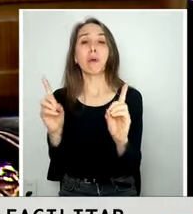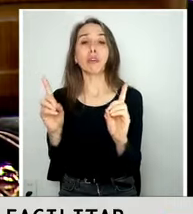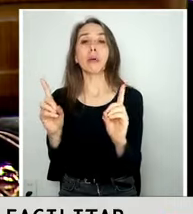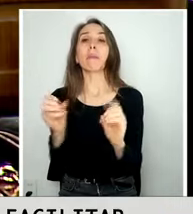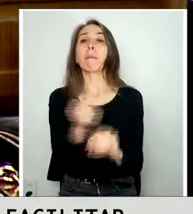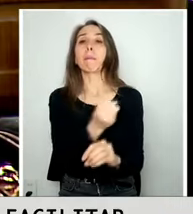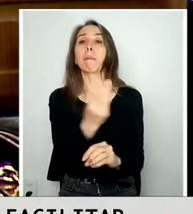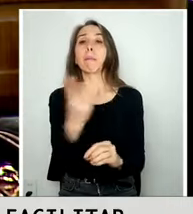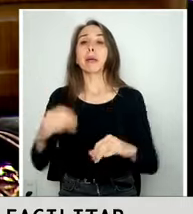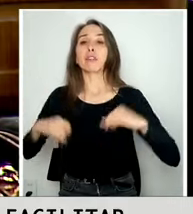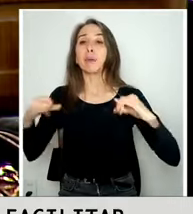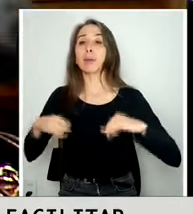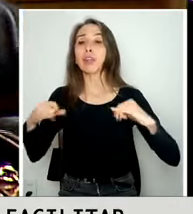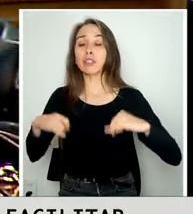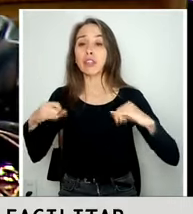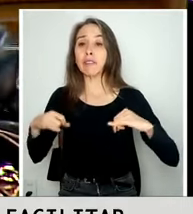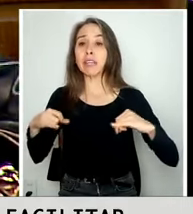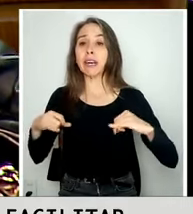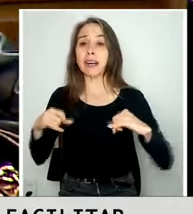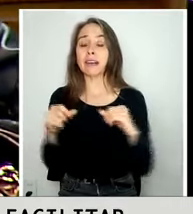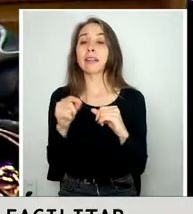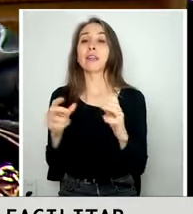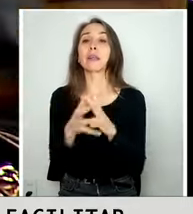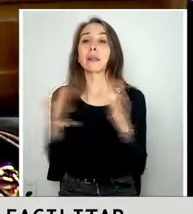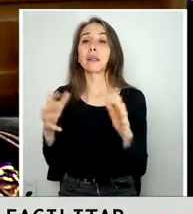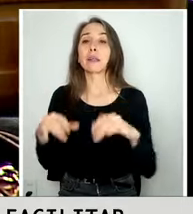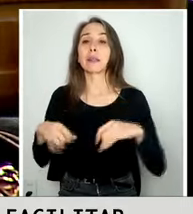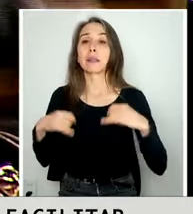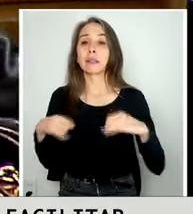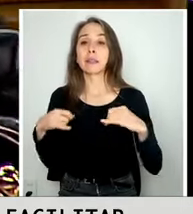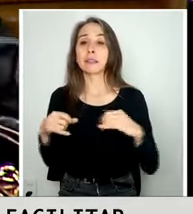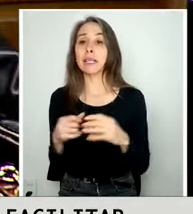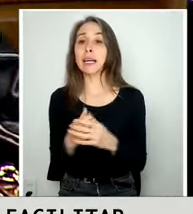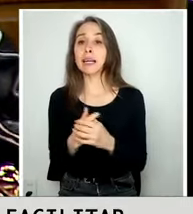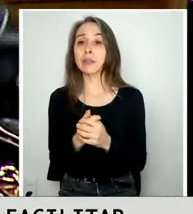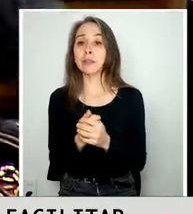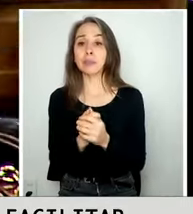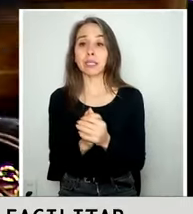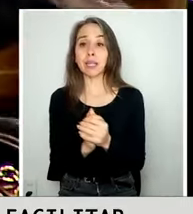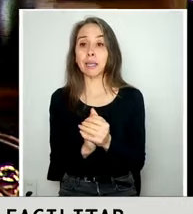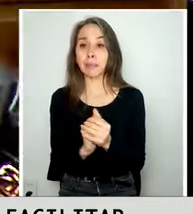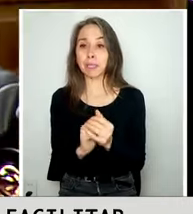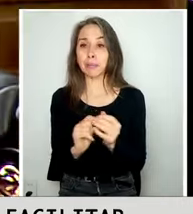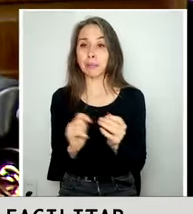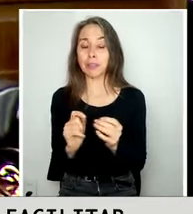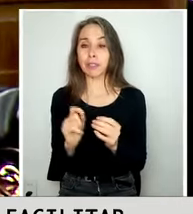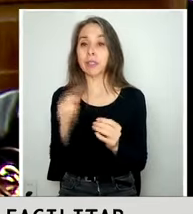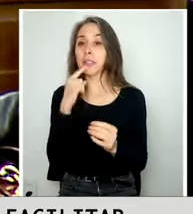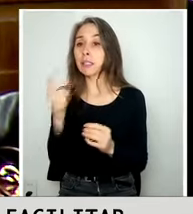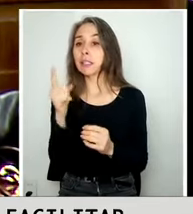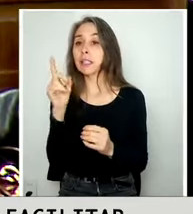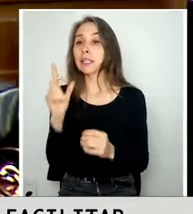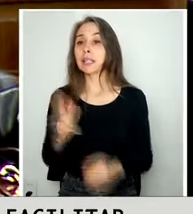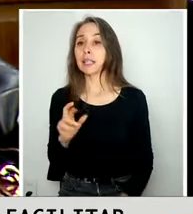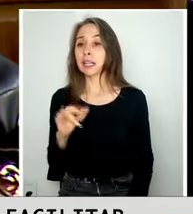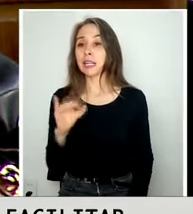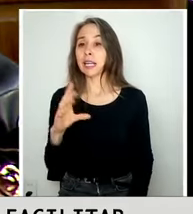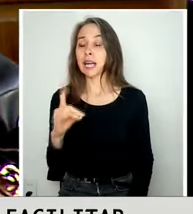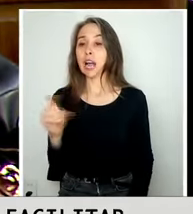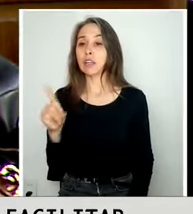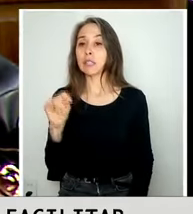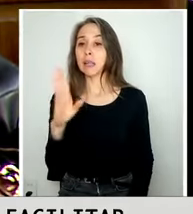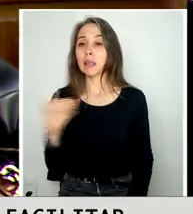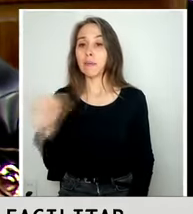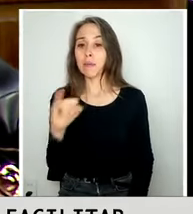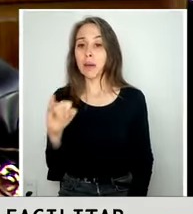por qué creo que no se me acaben los segundos porque yo tengo un padre que no es Luis santibáñez como muchos creen sino Don Ricardo santibáñez que estudió en la